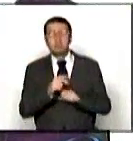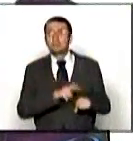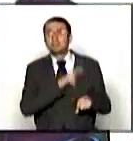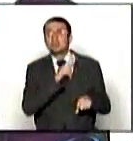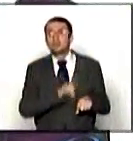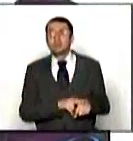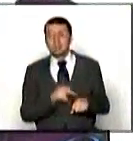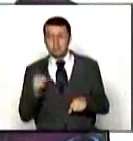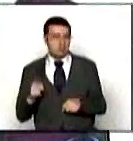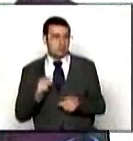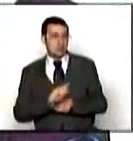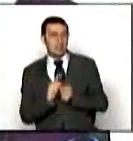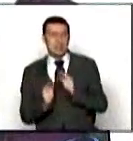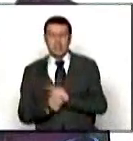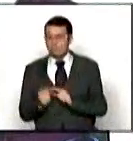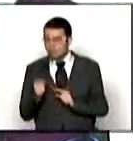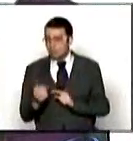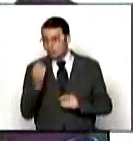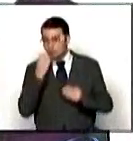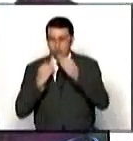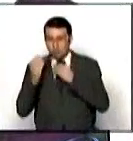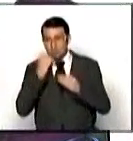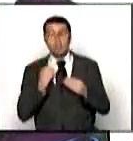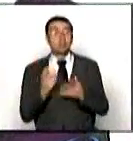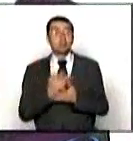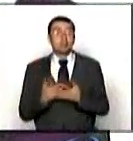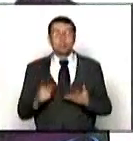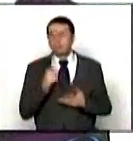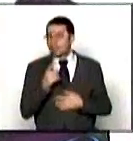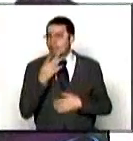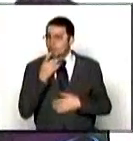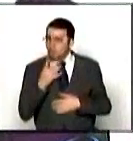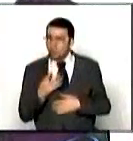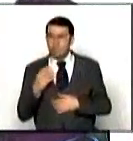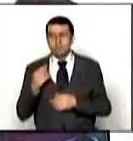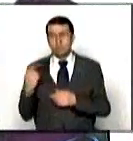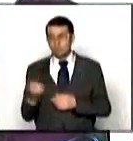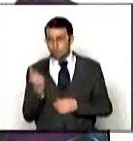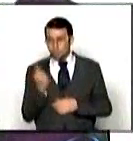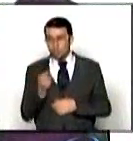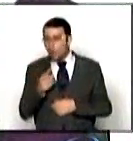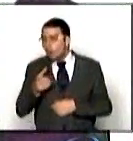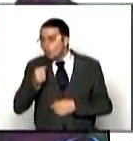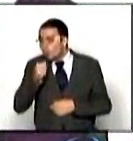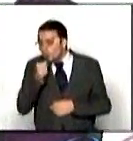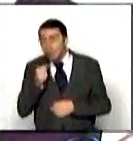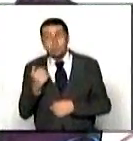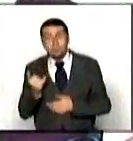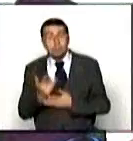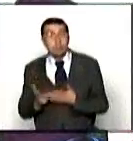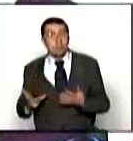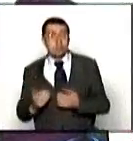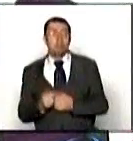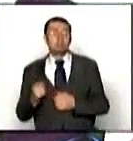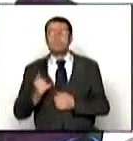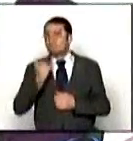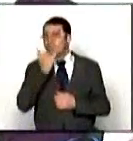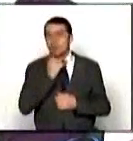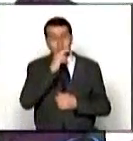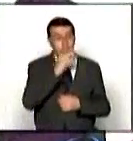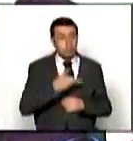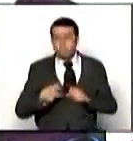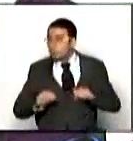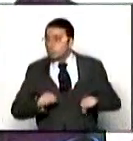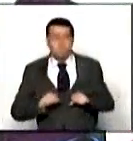y las loncheras por este tipo de cereales y este tipo de azúcares y jugos de cajita y estas cosas, y volvimos a los niños hiperactivos. El